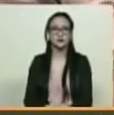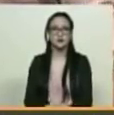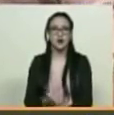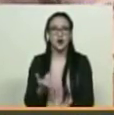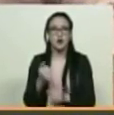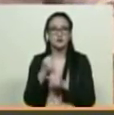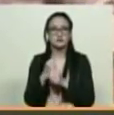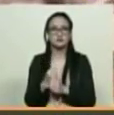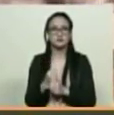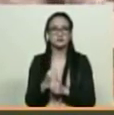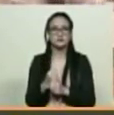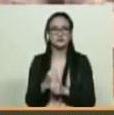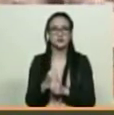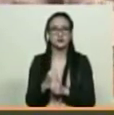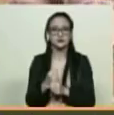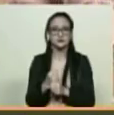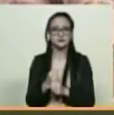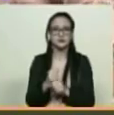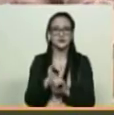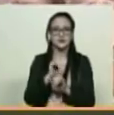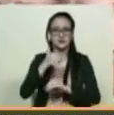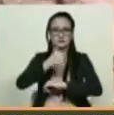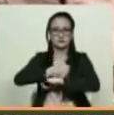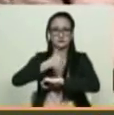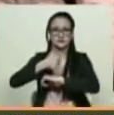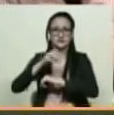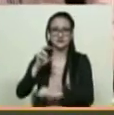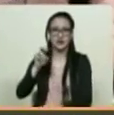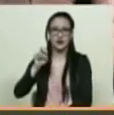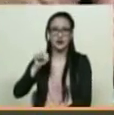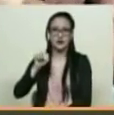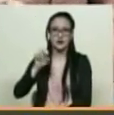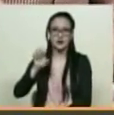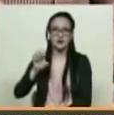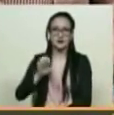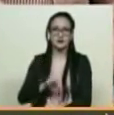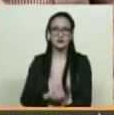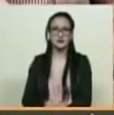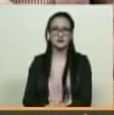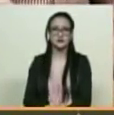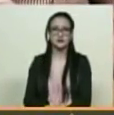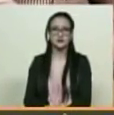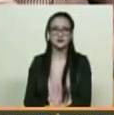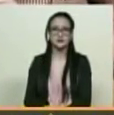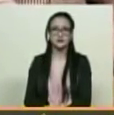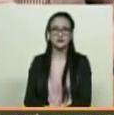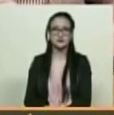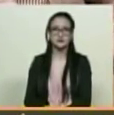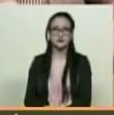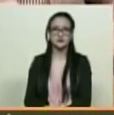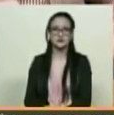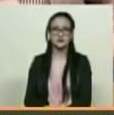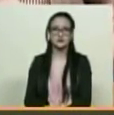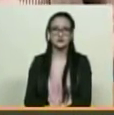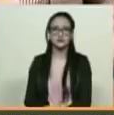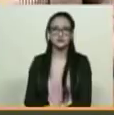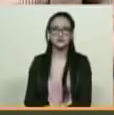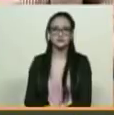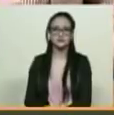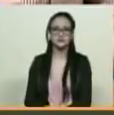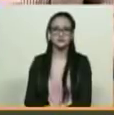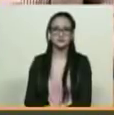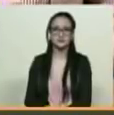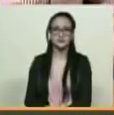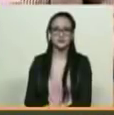espera de la salida de los rectores del Consejo Nacional Electoral, Tibisay Lucena, Sandra Oblitas,